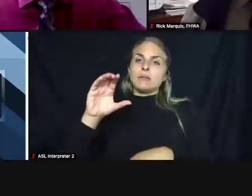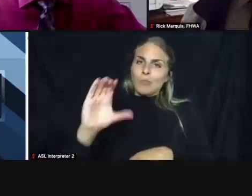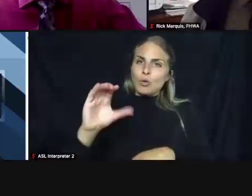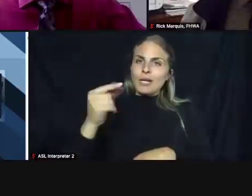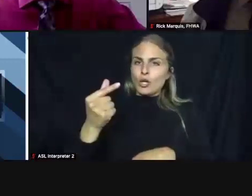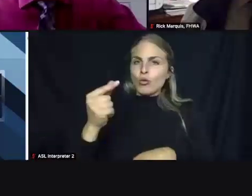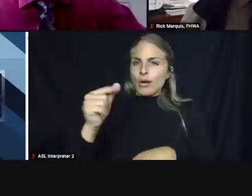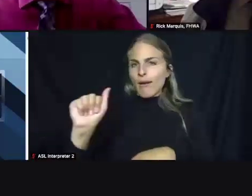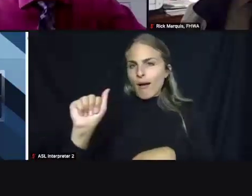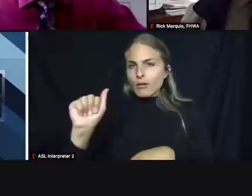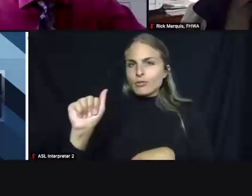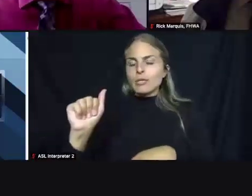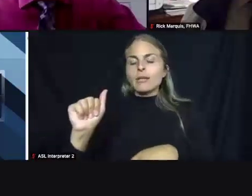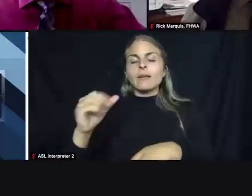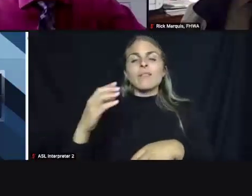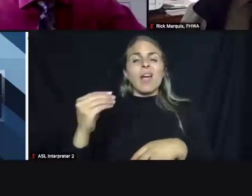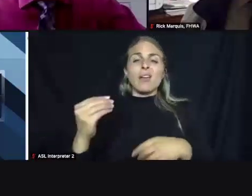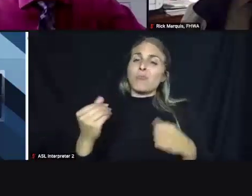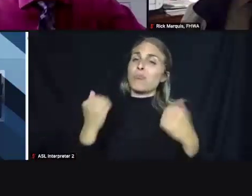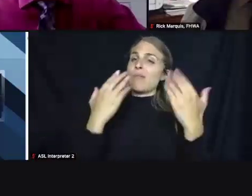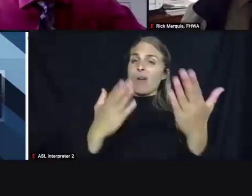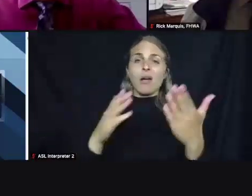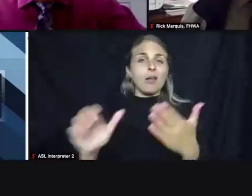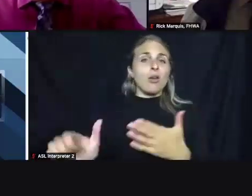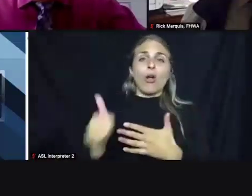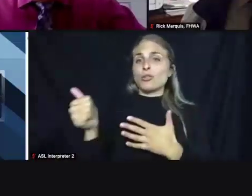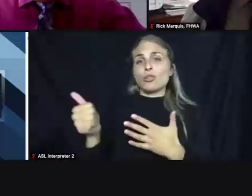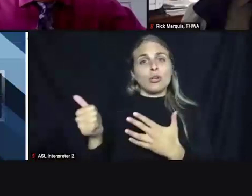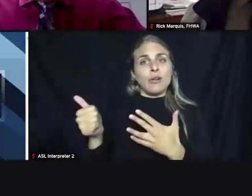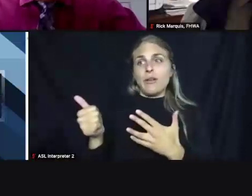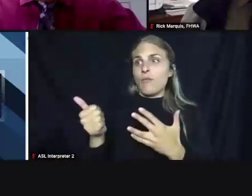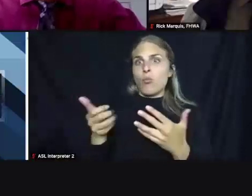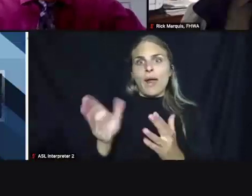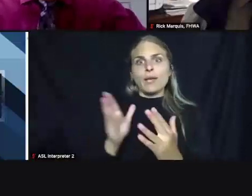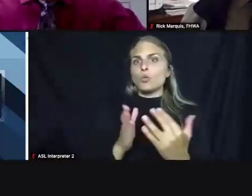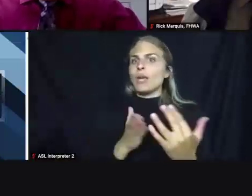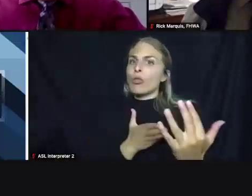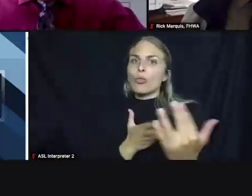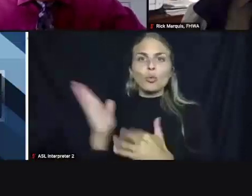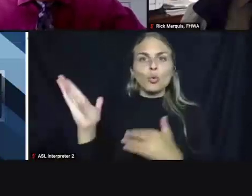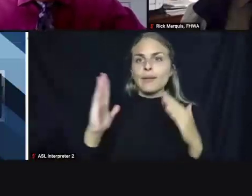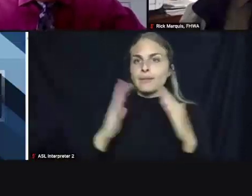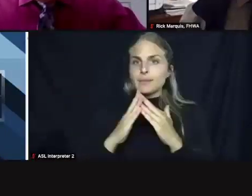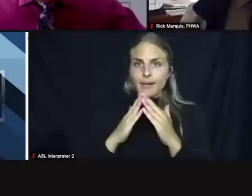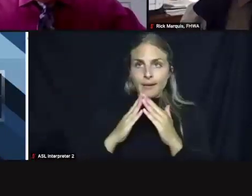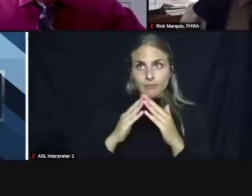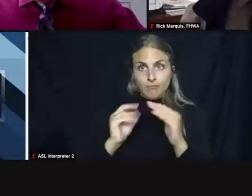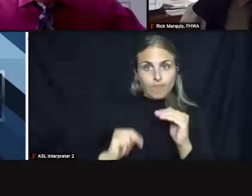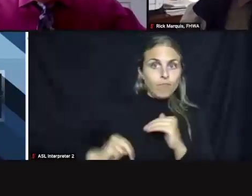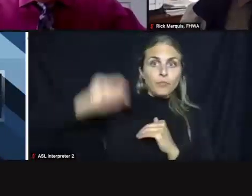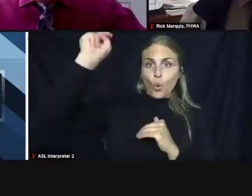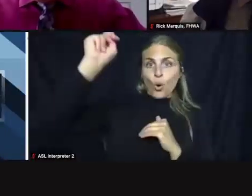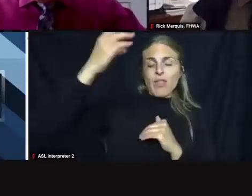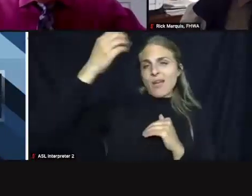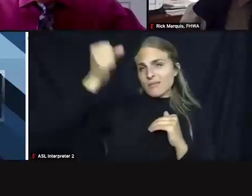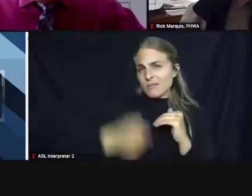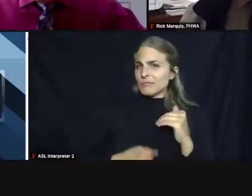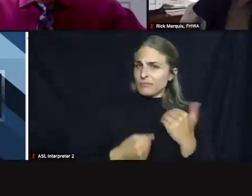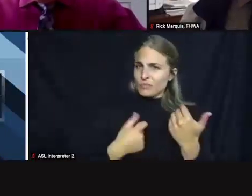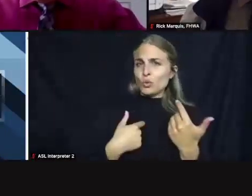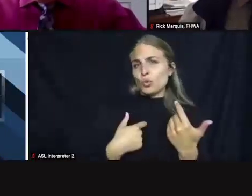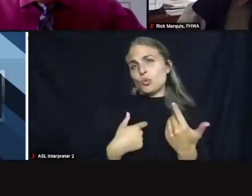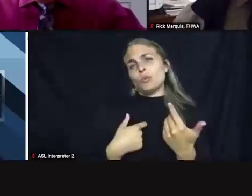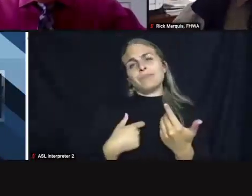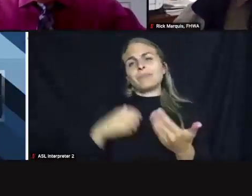el proyecto del bucle comercial y proporcionar una alternativa para el tráfico